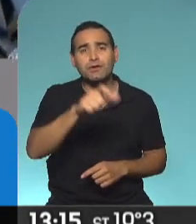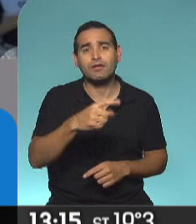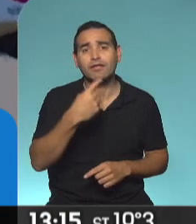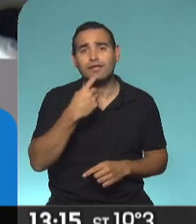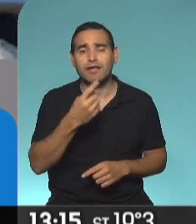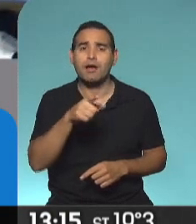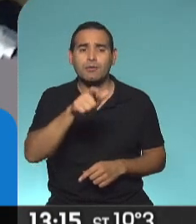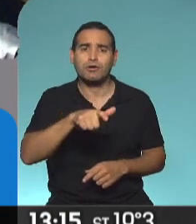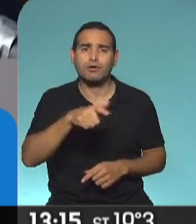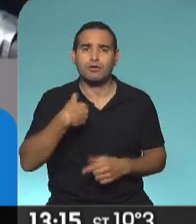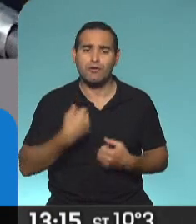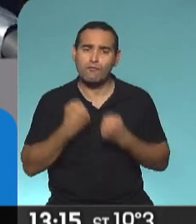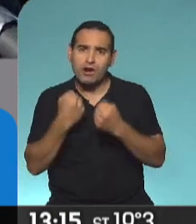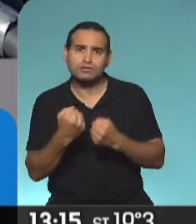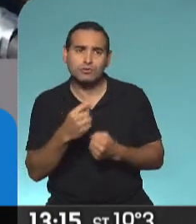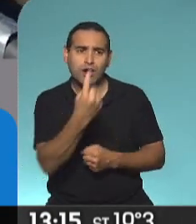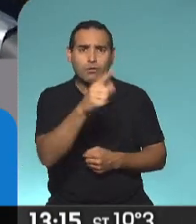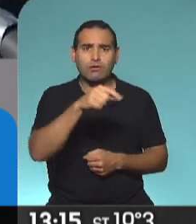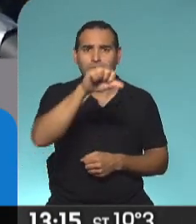comprometer ese esfuerzo y esos resultados